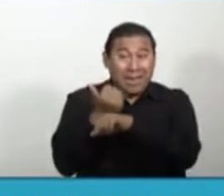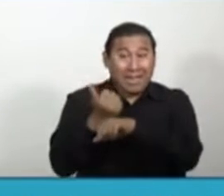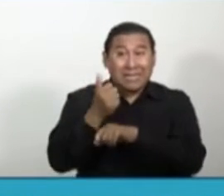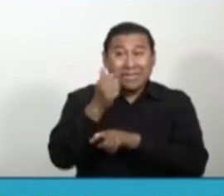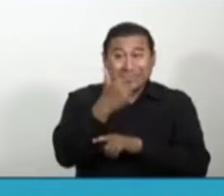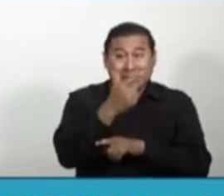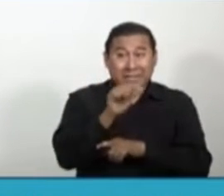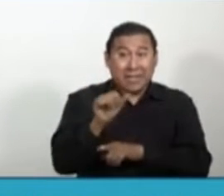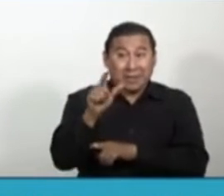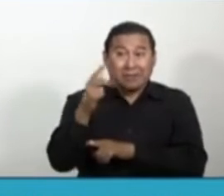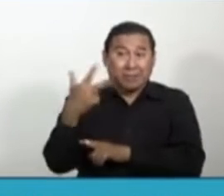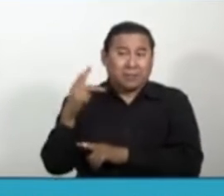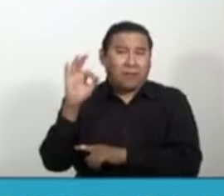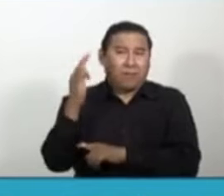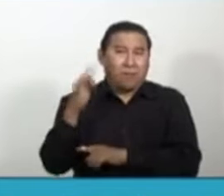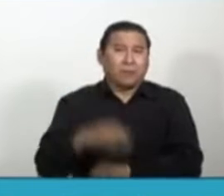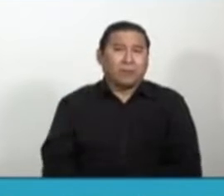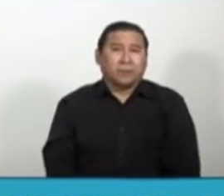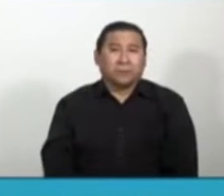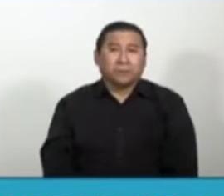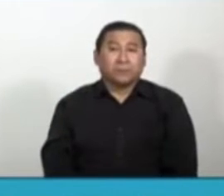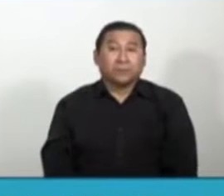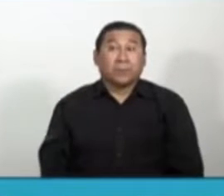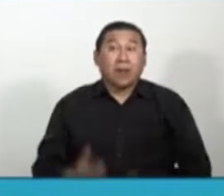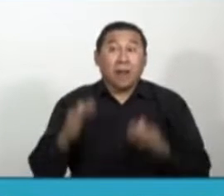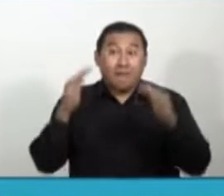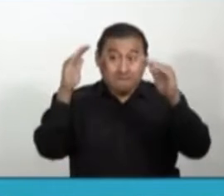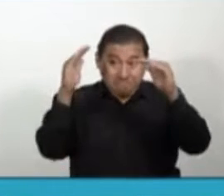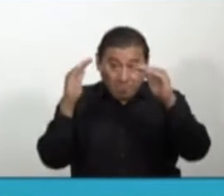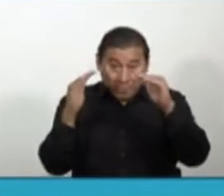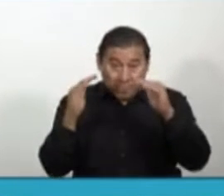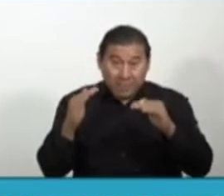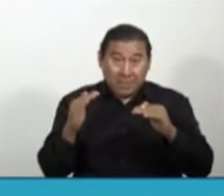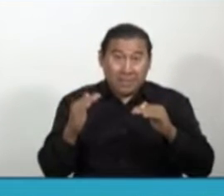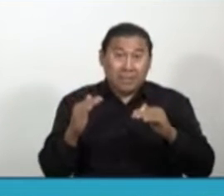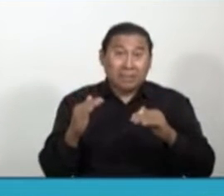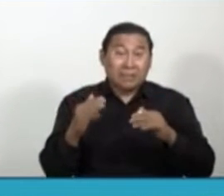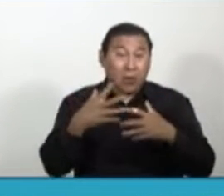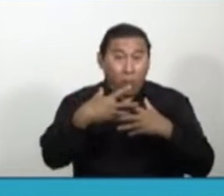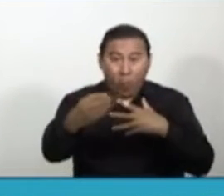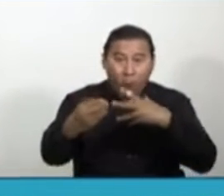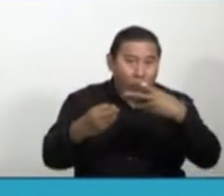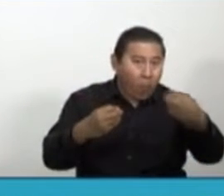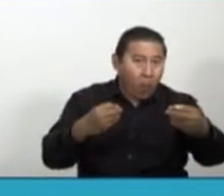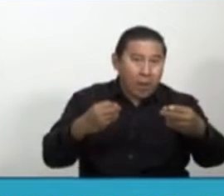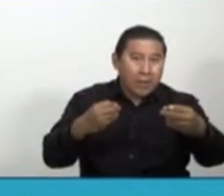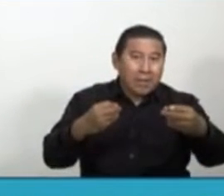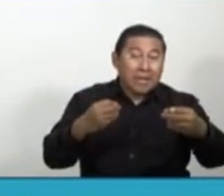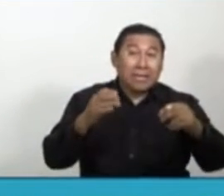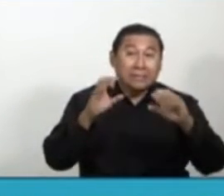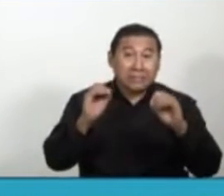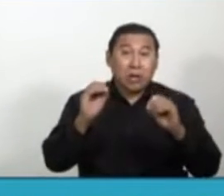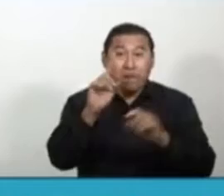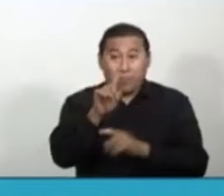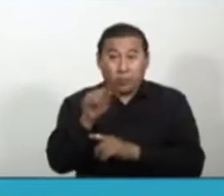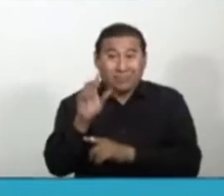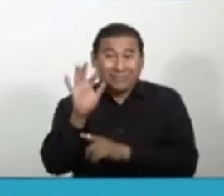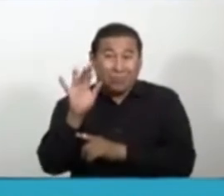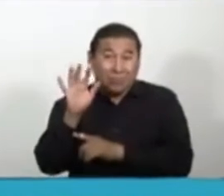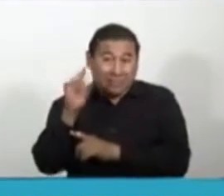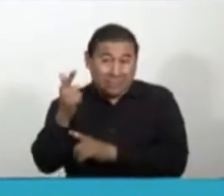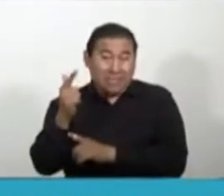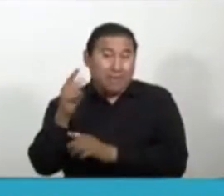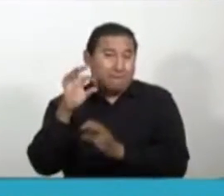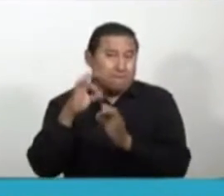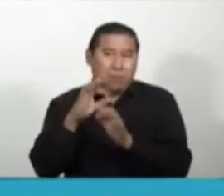7 al 13 de febrero. Tenemos una disminución de la tasa de contagio a 0.57,